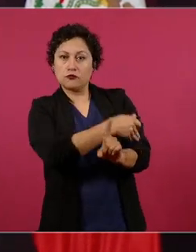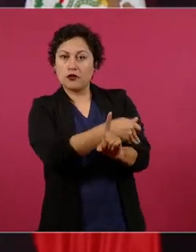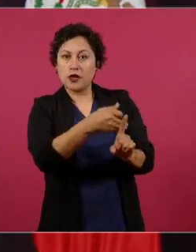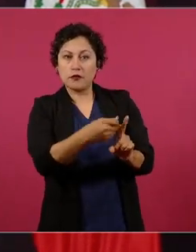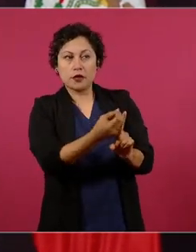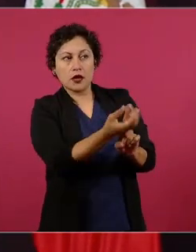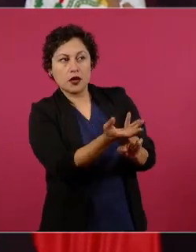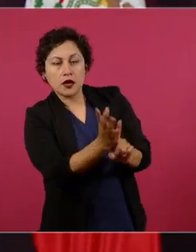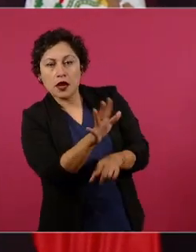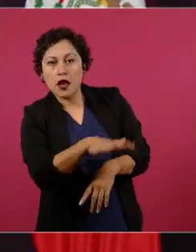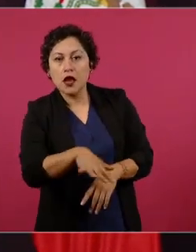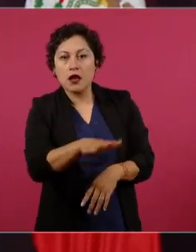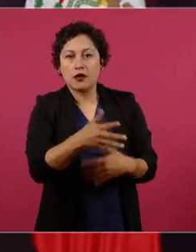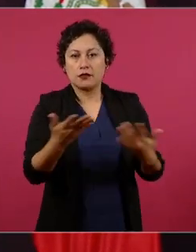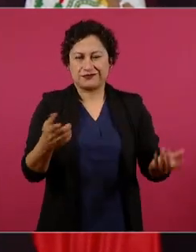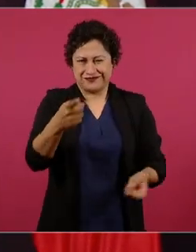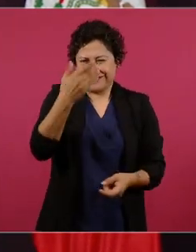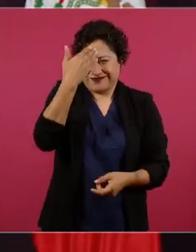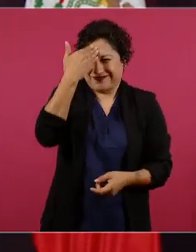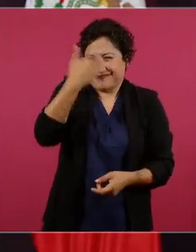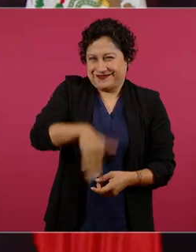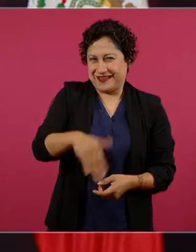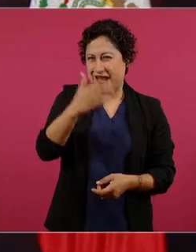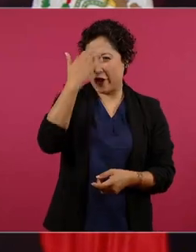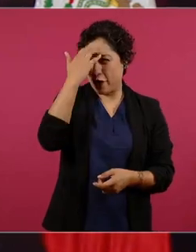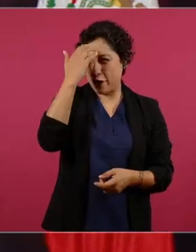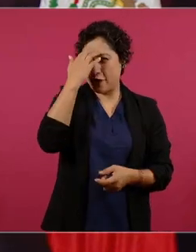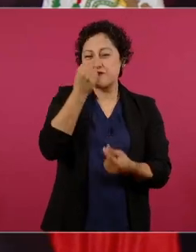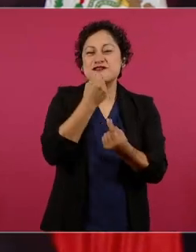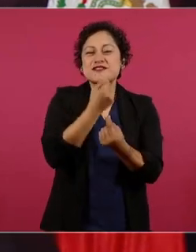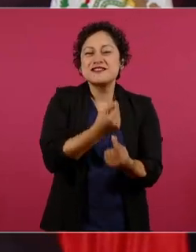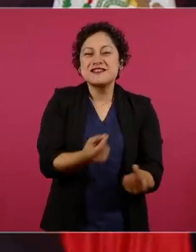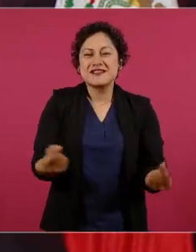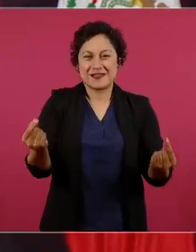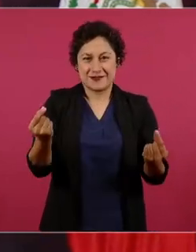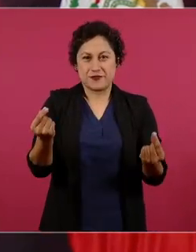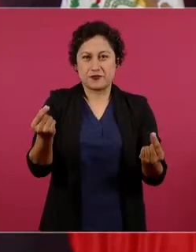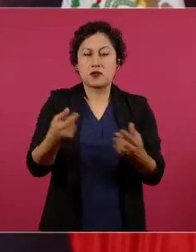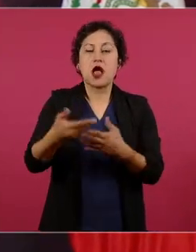Ya ven cómo son los niños, siempre y ahora más.